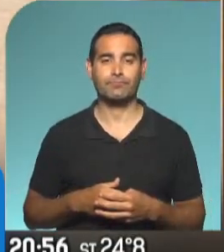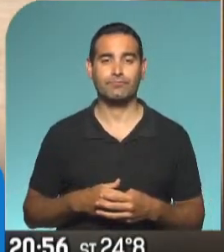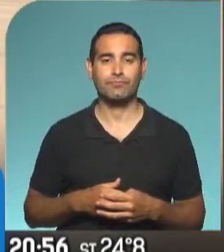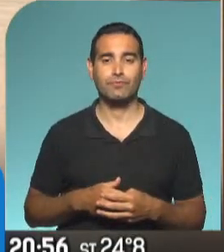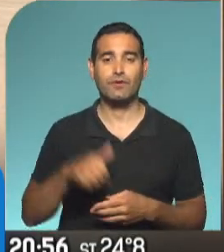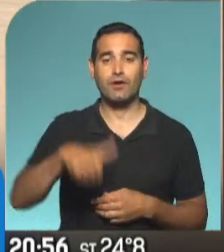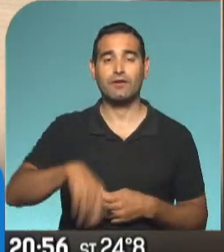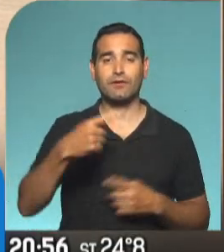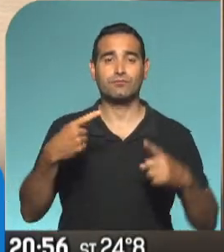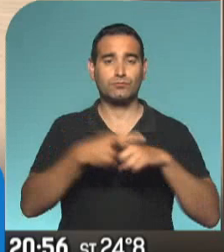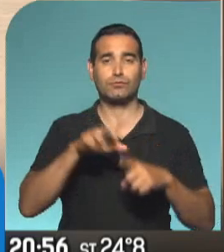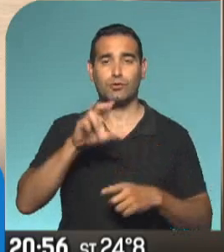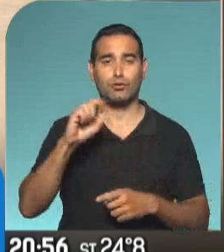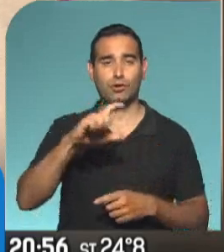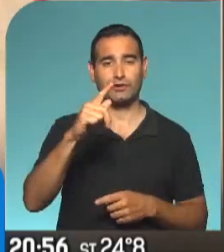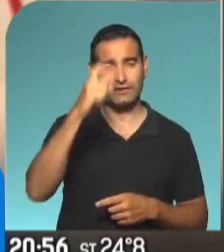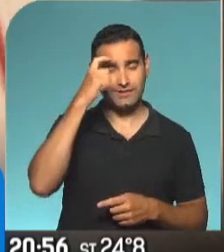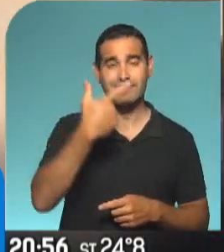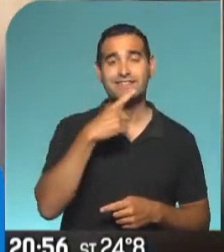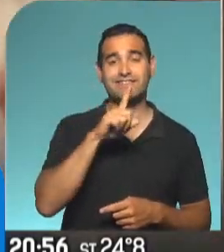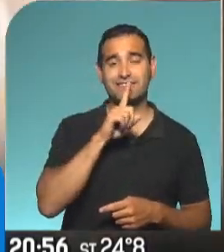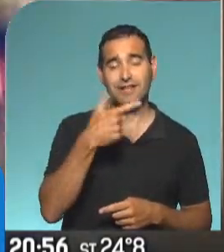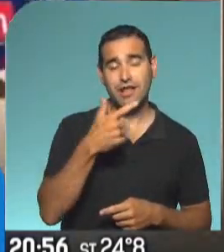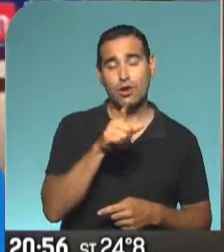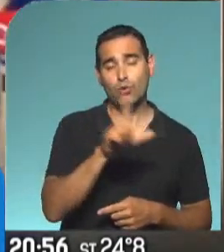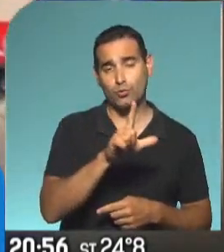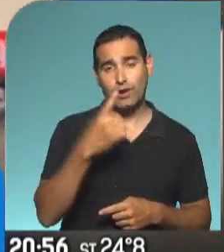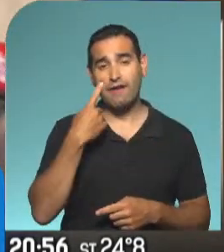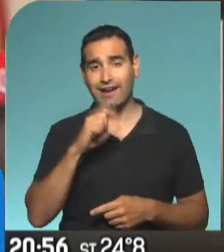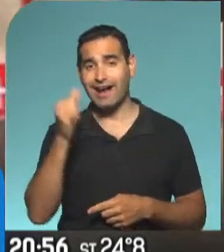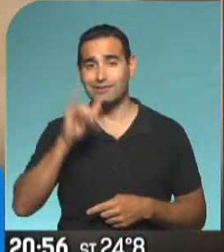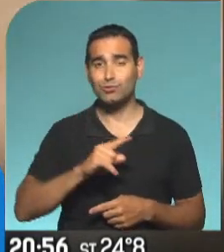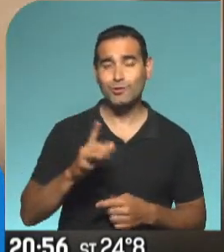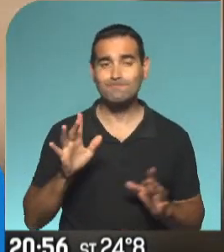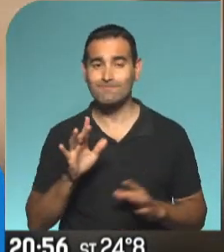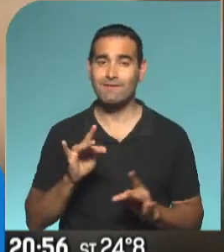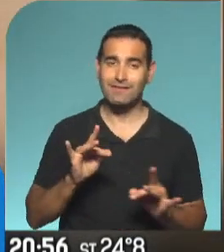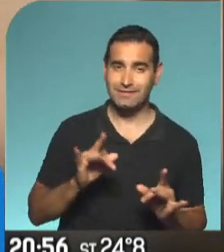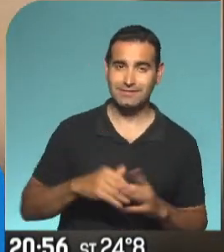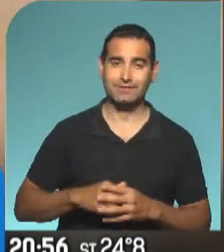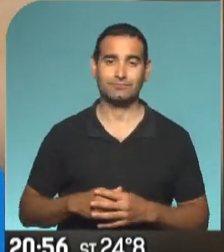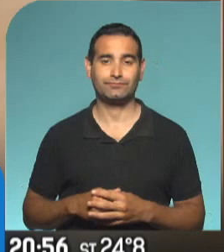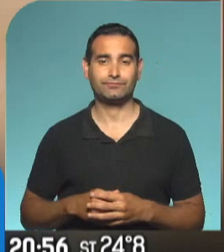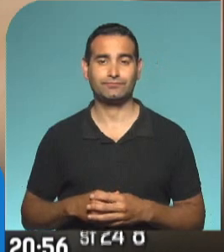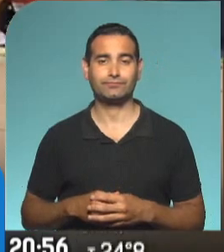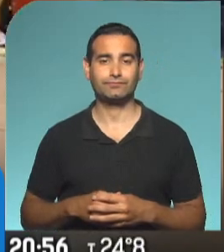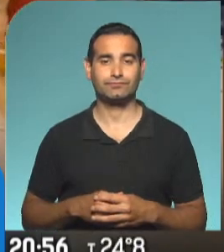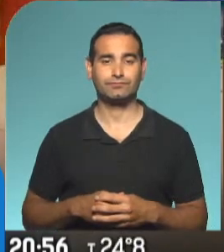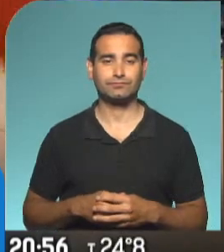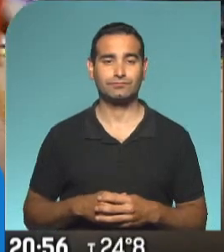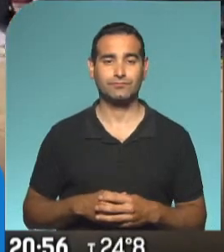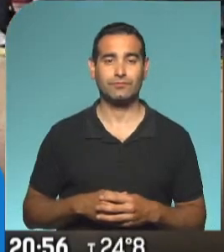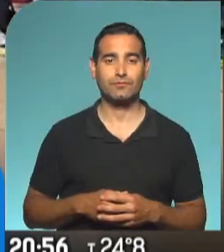y ahora enfrenta a los Rockets el próximo lunes para ver si puede ganar. Es todo muy ajustado, es verdad que fue a tiempo suplementario en el primer partido.